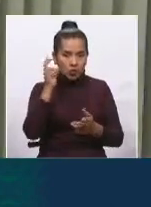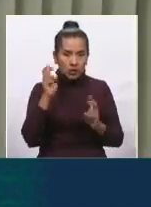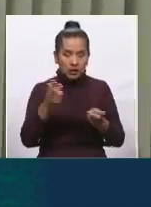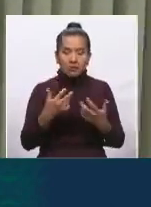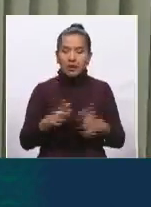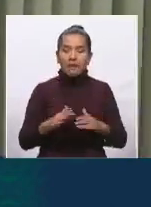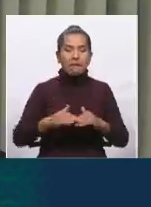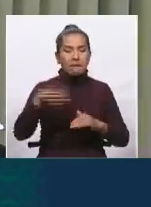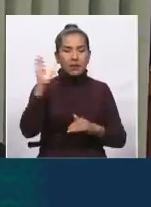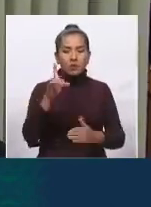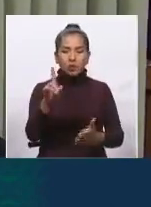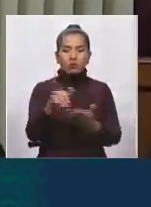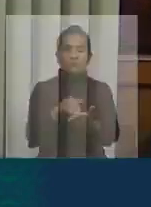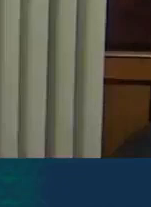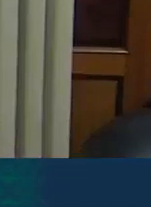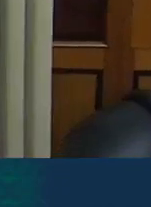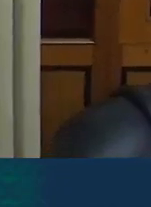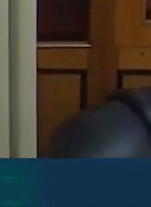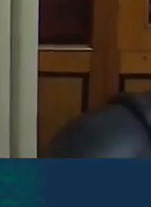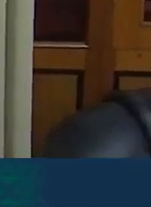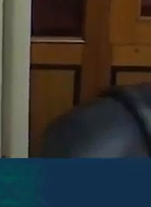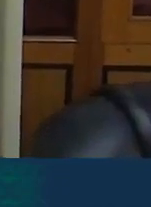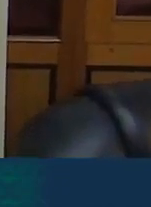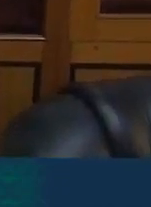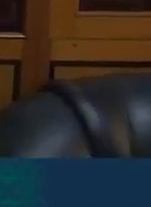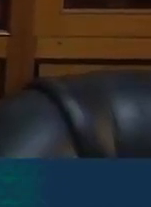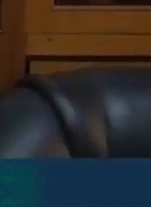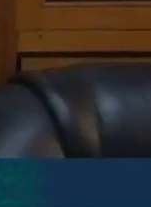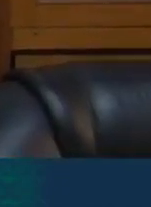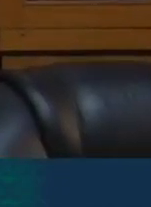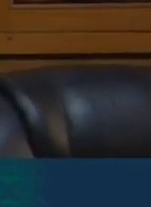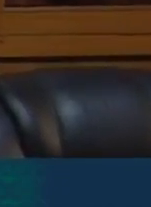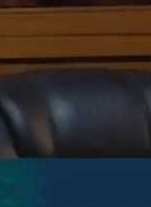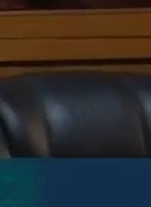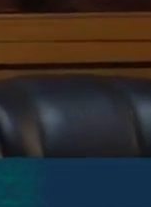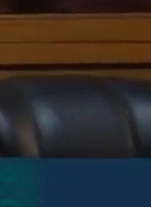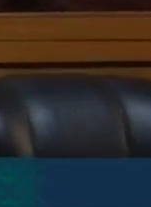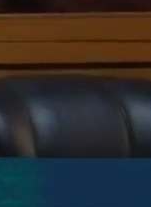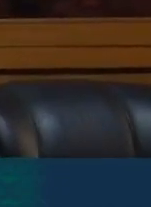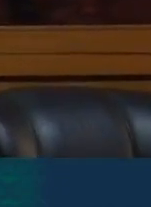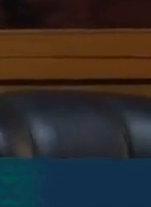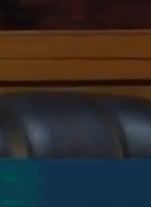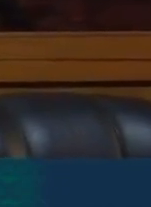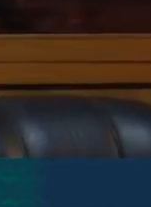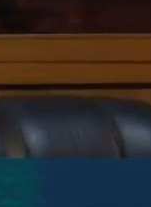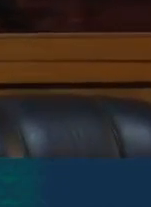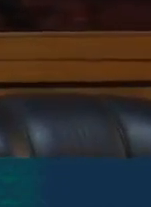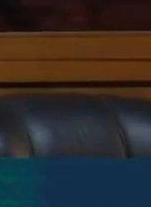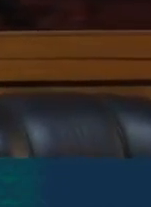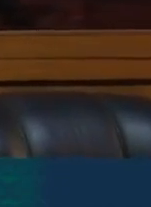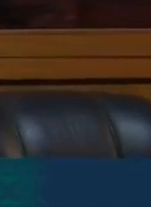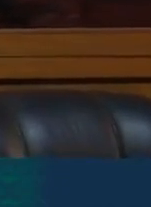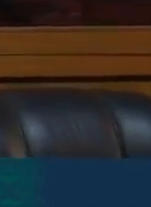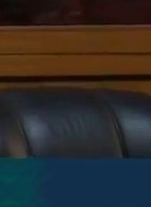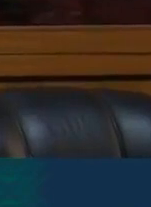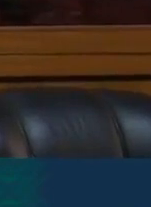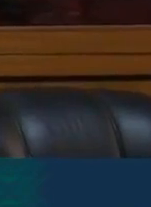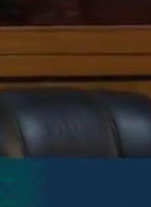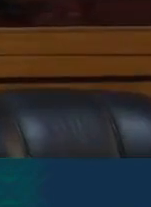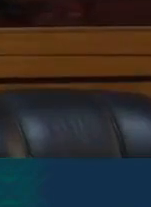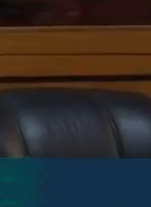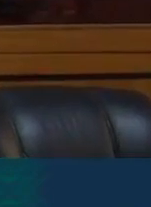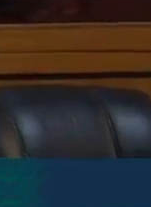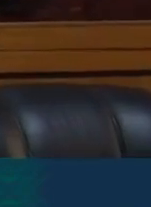más de 1 millón de bolivianos diarios es los que se generan en esta terminal, que podrían ser impactados en nuestra reactivación, no solo del